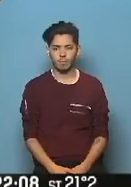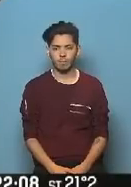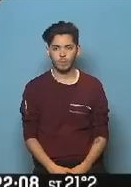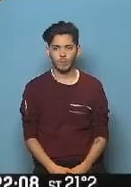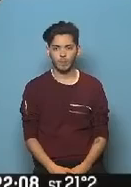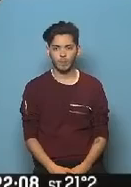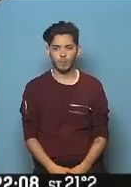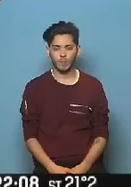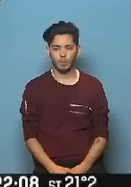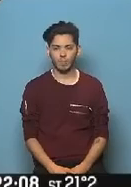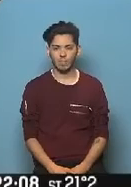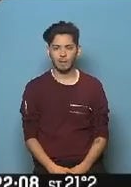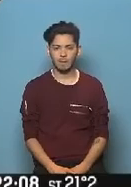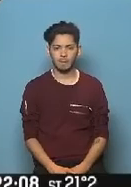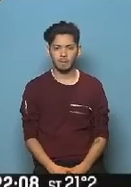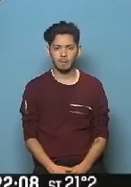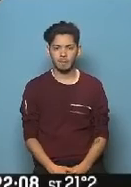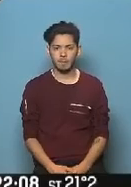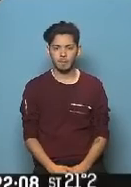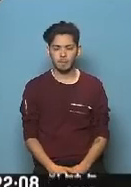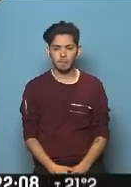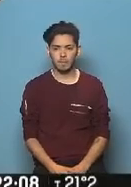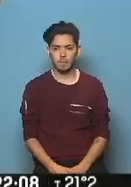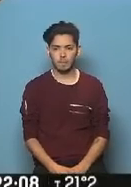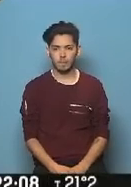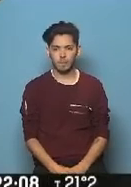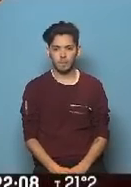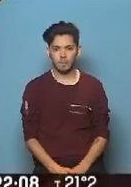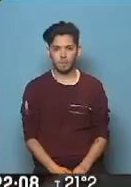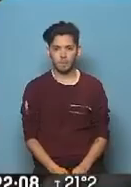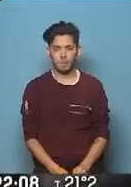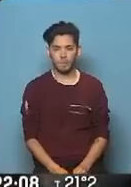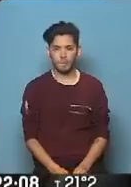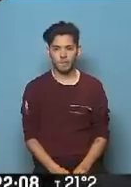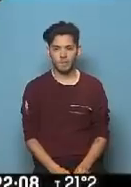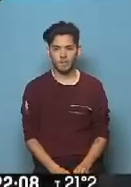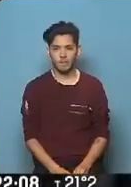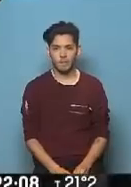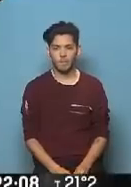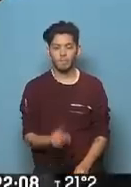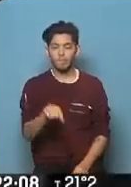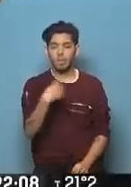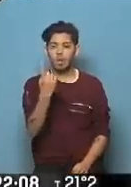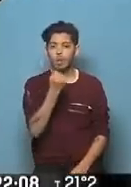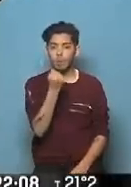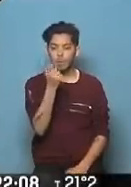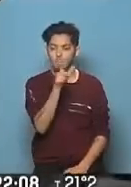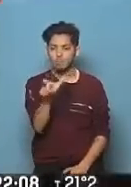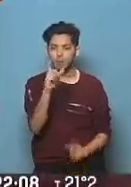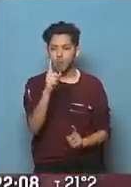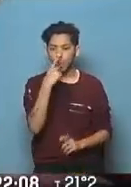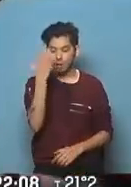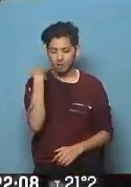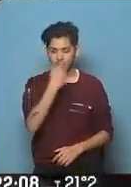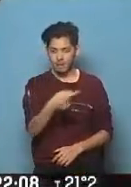no rumo do nosso Brasil. Tamo juntos, até a vitória. Valeu! Otro elemento que aparece en las últimas